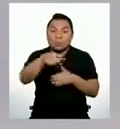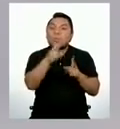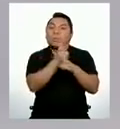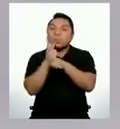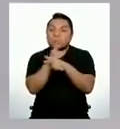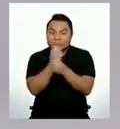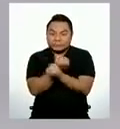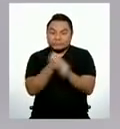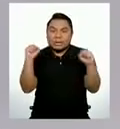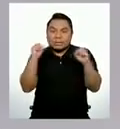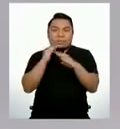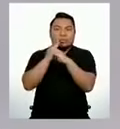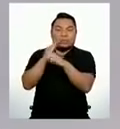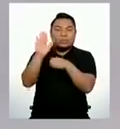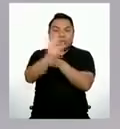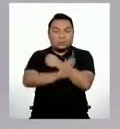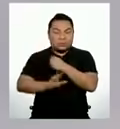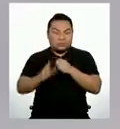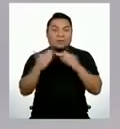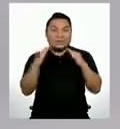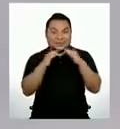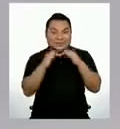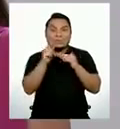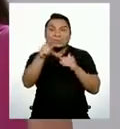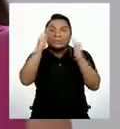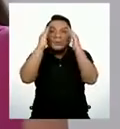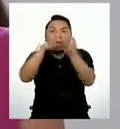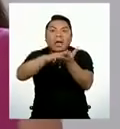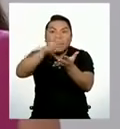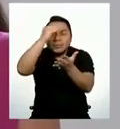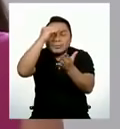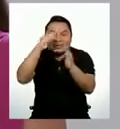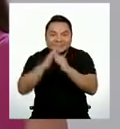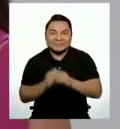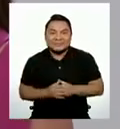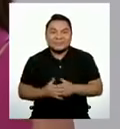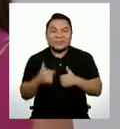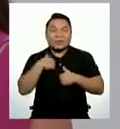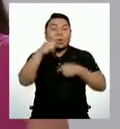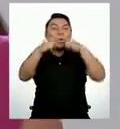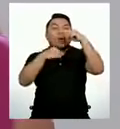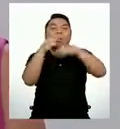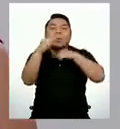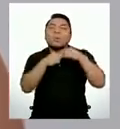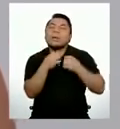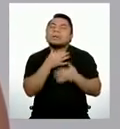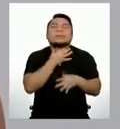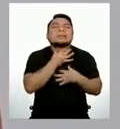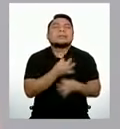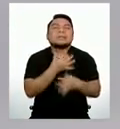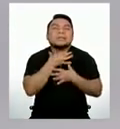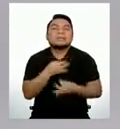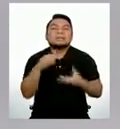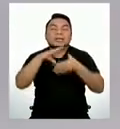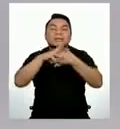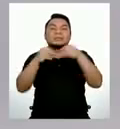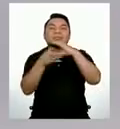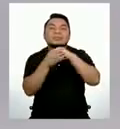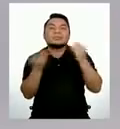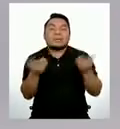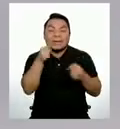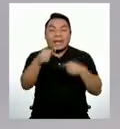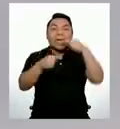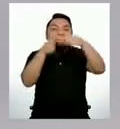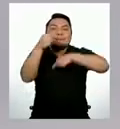y prestando mucha atención, aprendo en casa. Voy a contarles una interesante historia que trata de